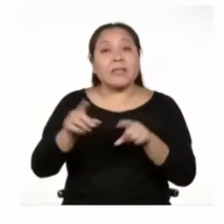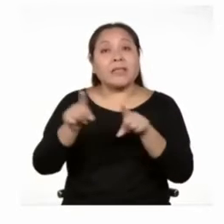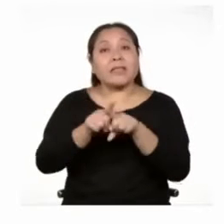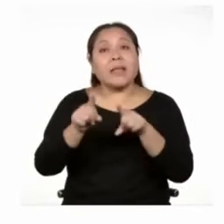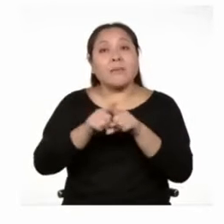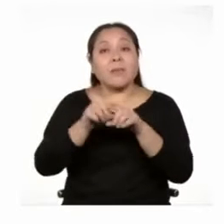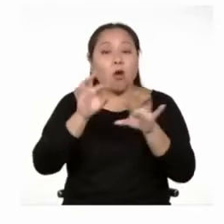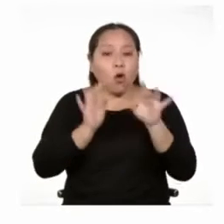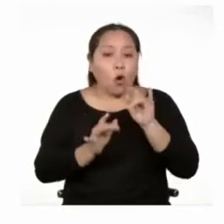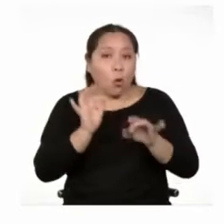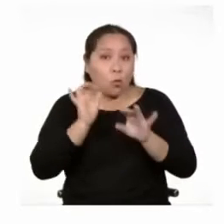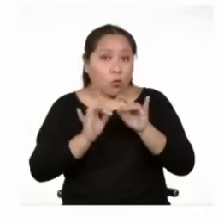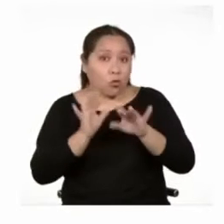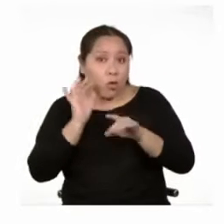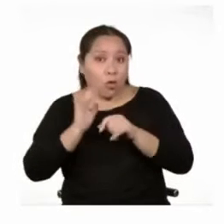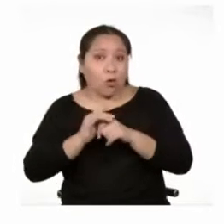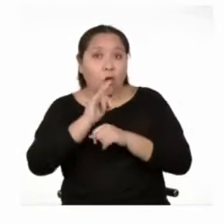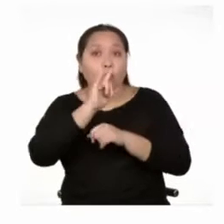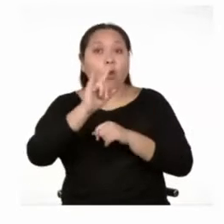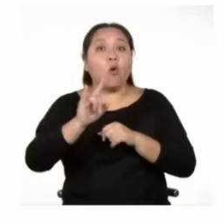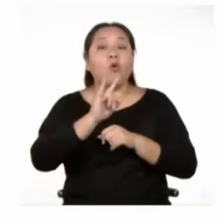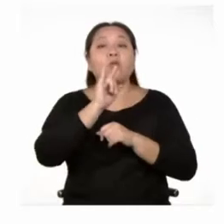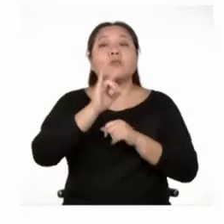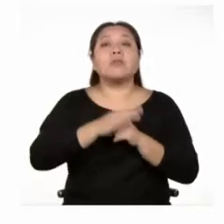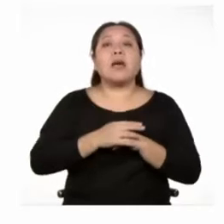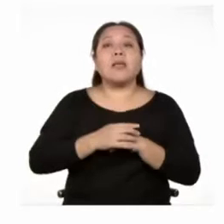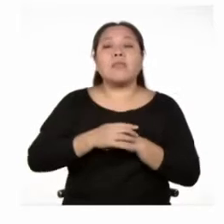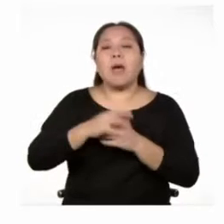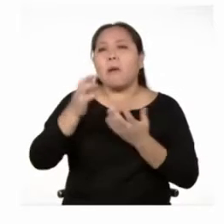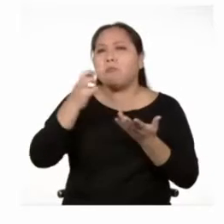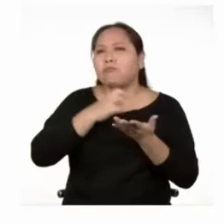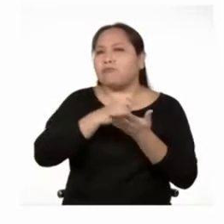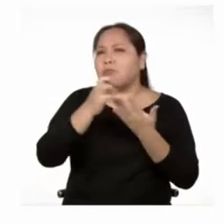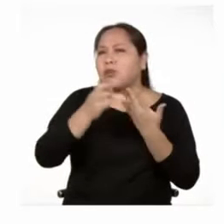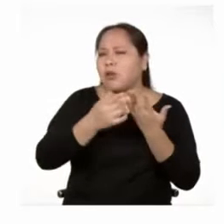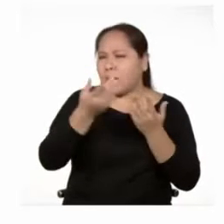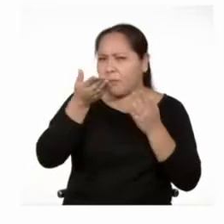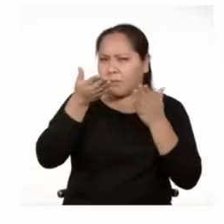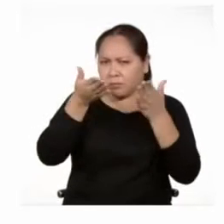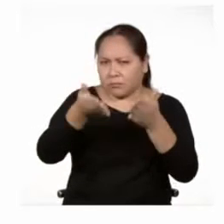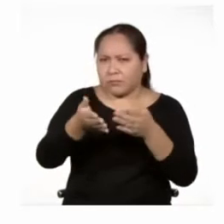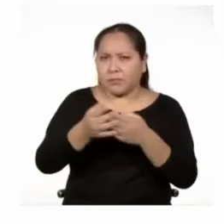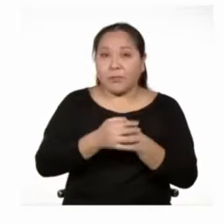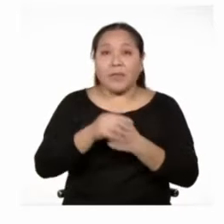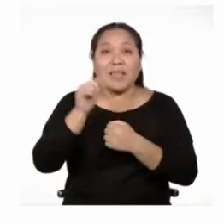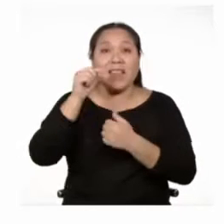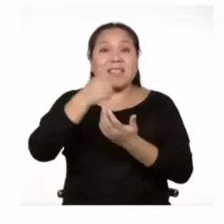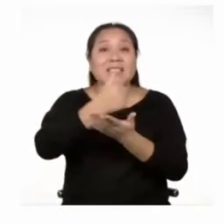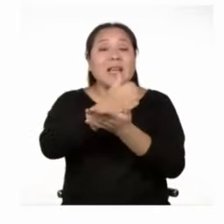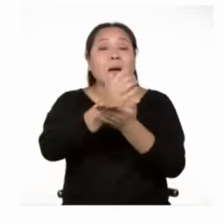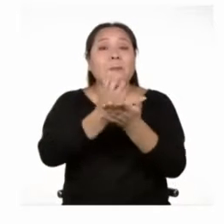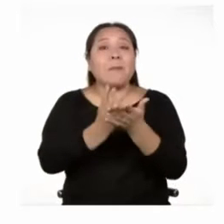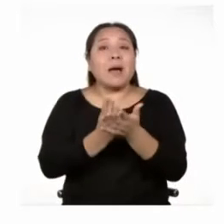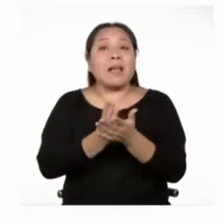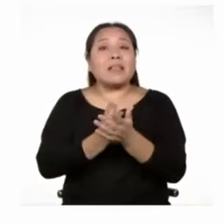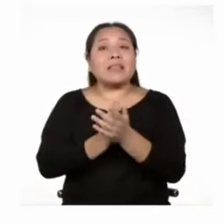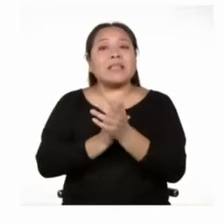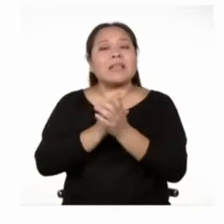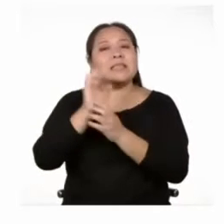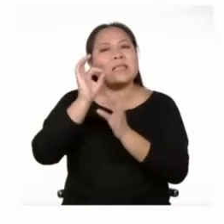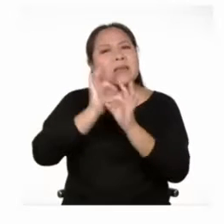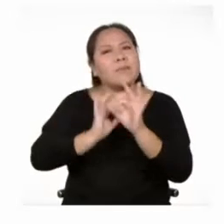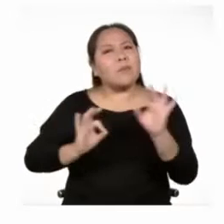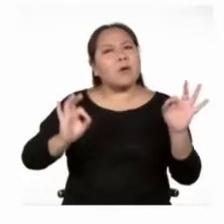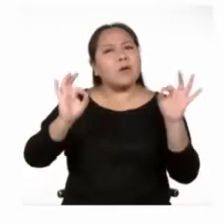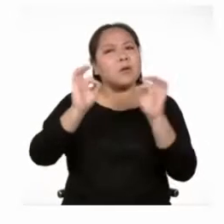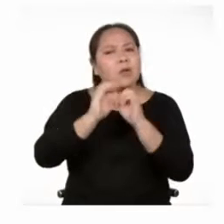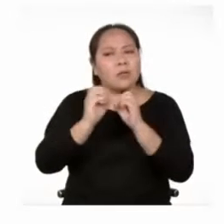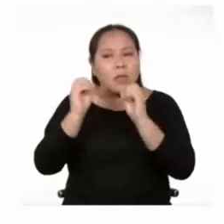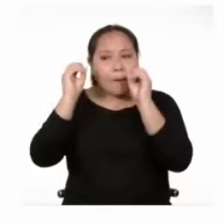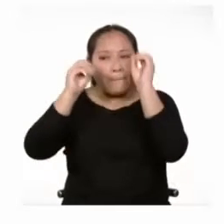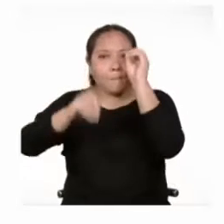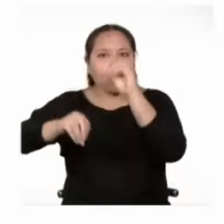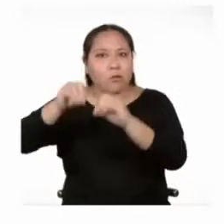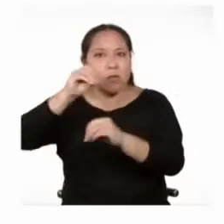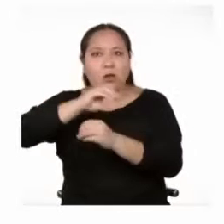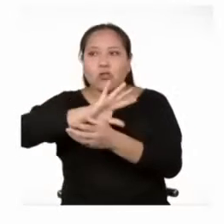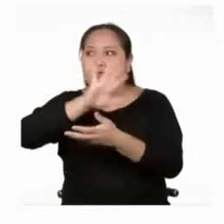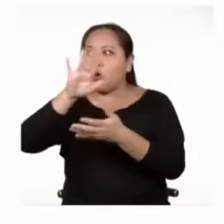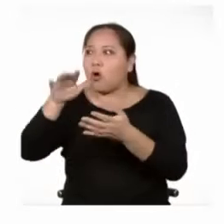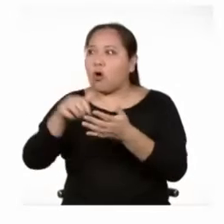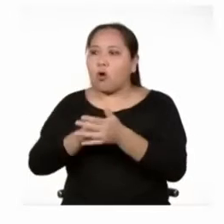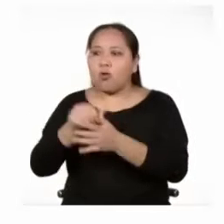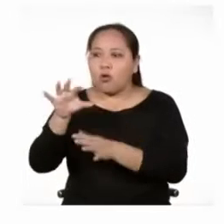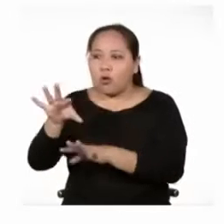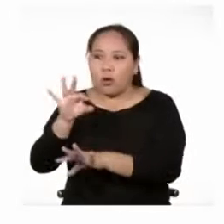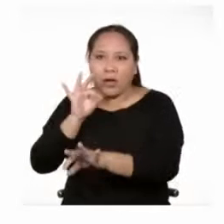en computadora, utilizando algún programa disponible para ello. En esta fase, es importante plasmar todo aquello que elegimos en